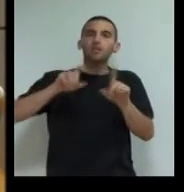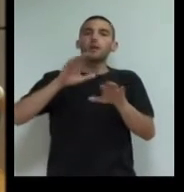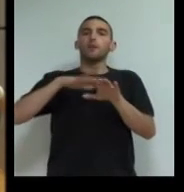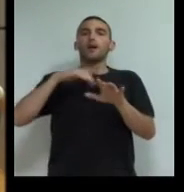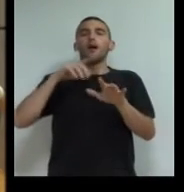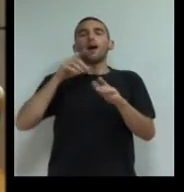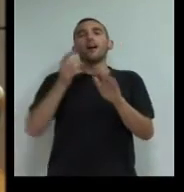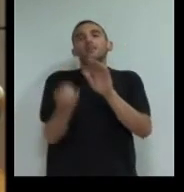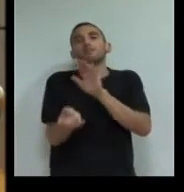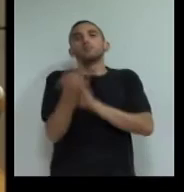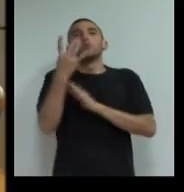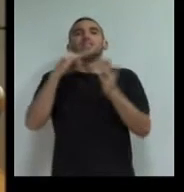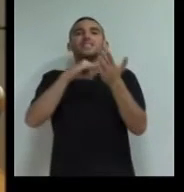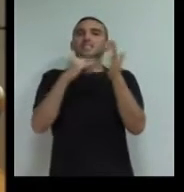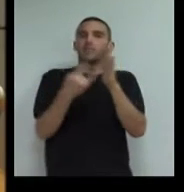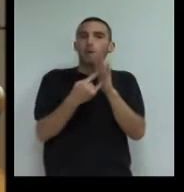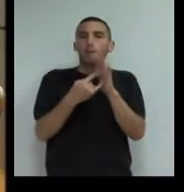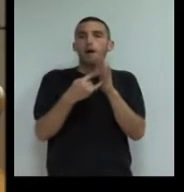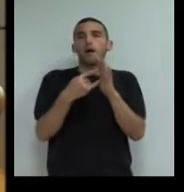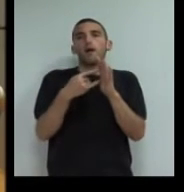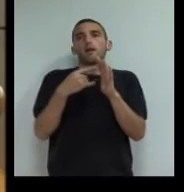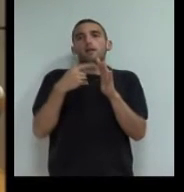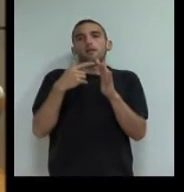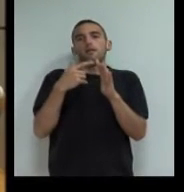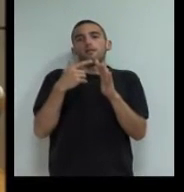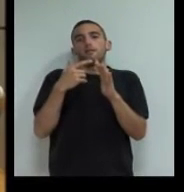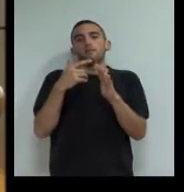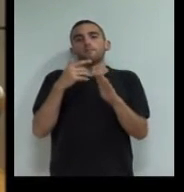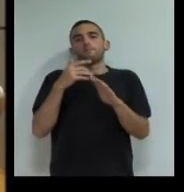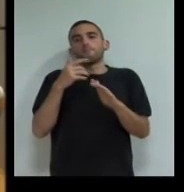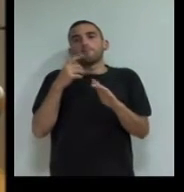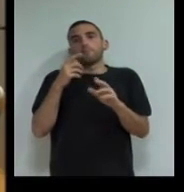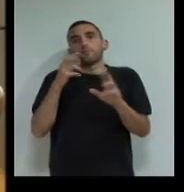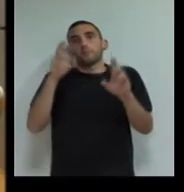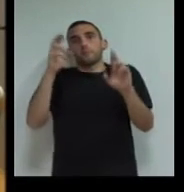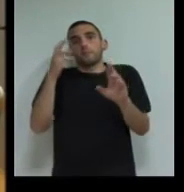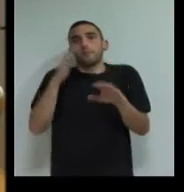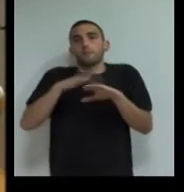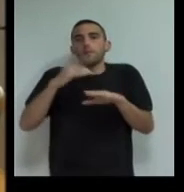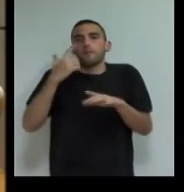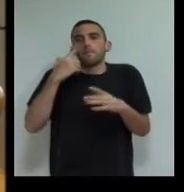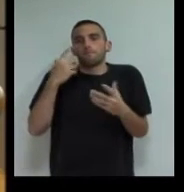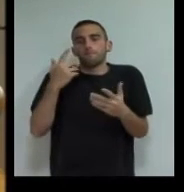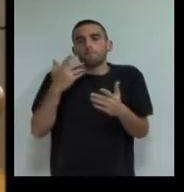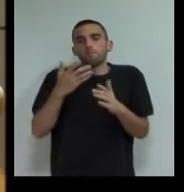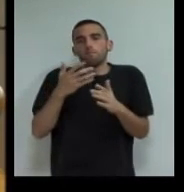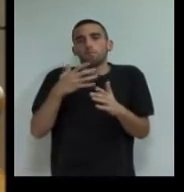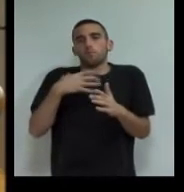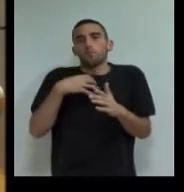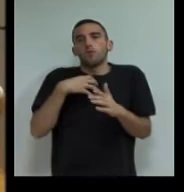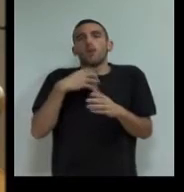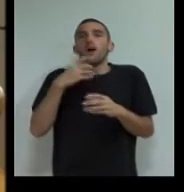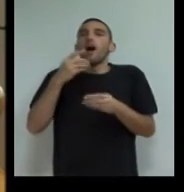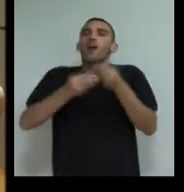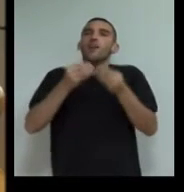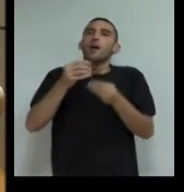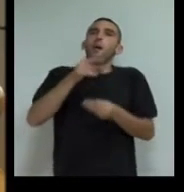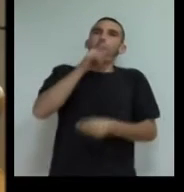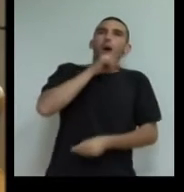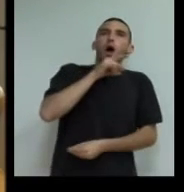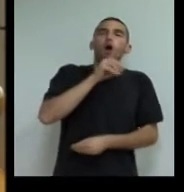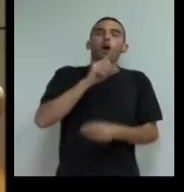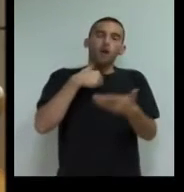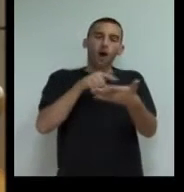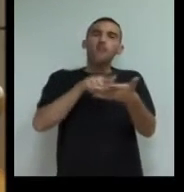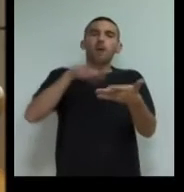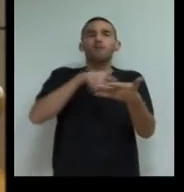cantidad que extraemos con esta herramienta, podamos sacar una estadística, podamos sacar algo que nos lleve a decir, pues mira, se está haciendo mal, los subtítulos